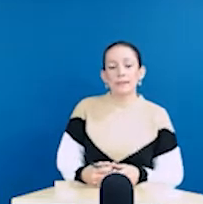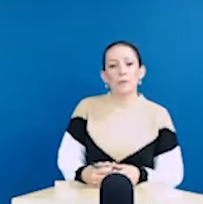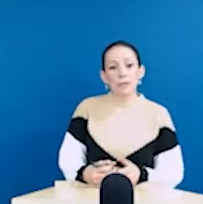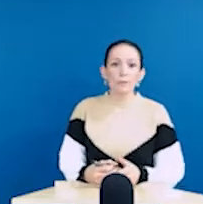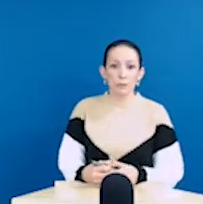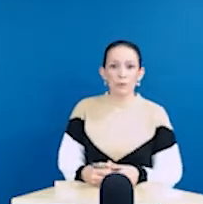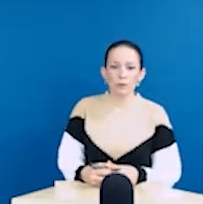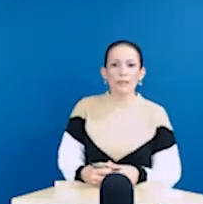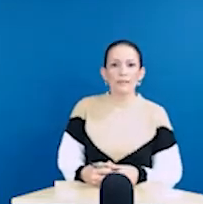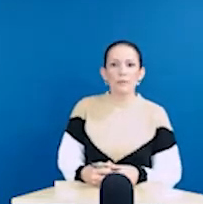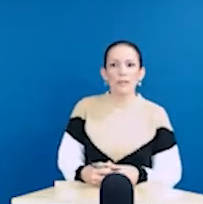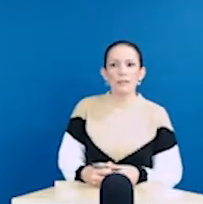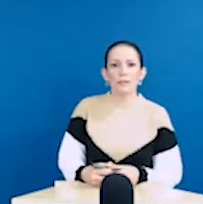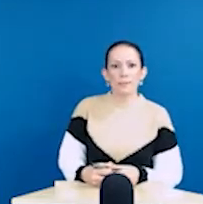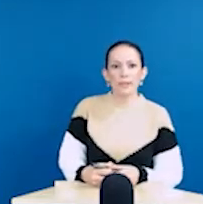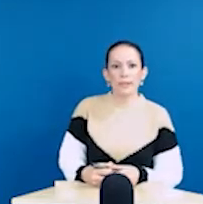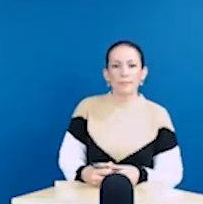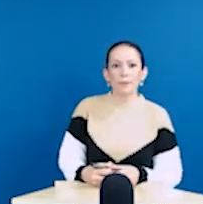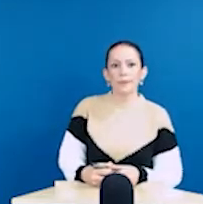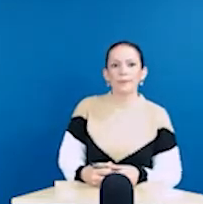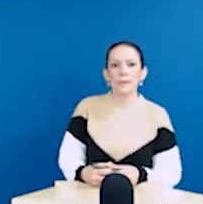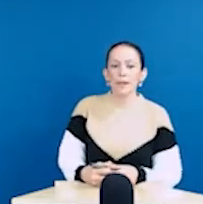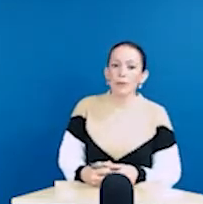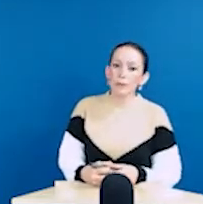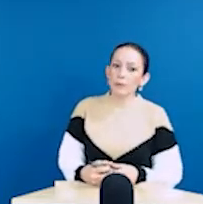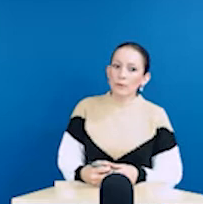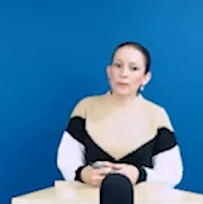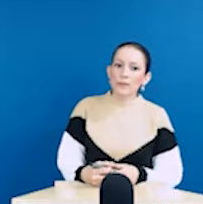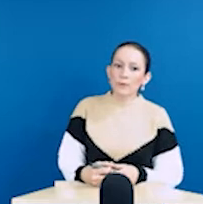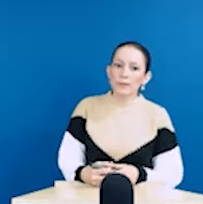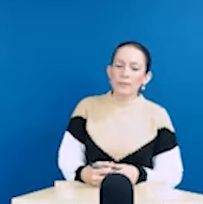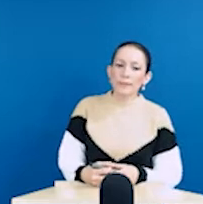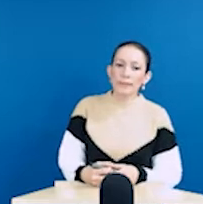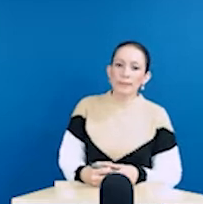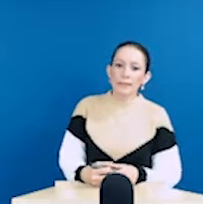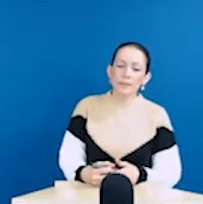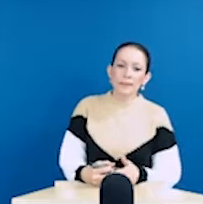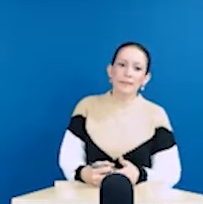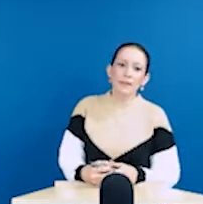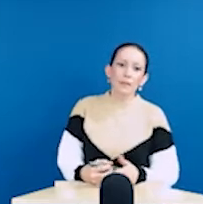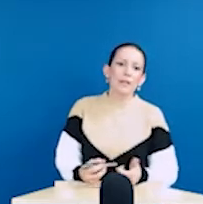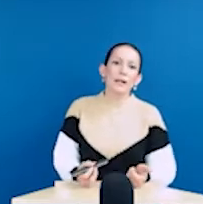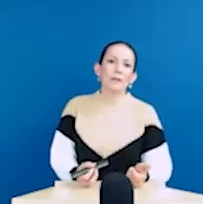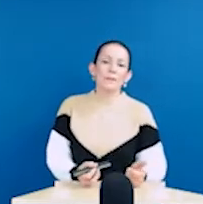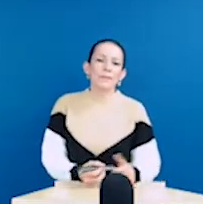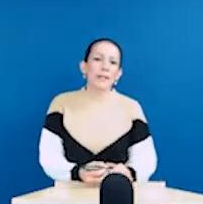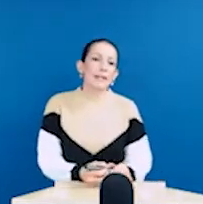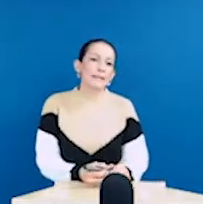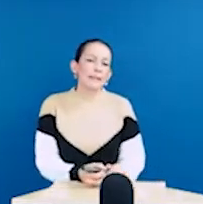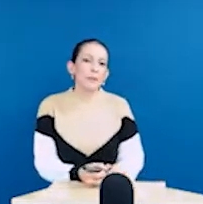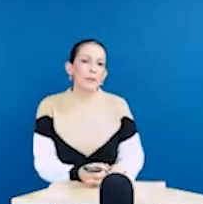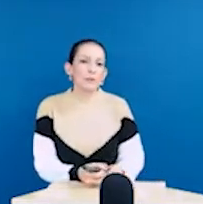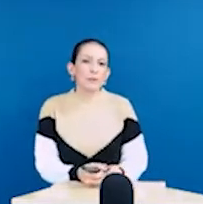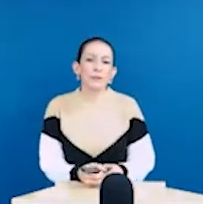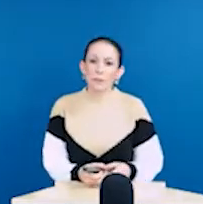ese paciente aborda somos nosotras, los auxiliares de enfermería. Entonces, cuando nosotros recibimos ese paciente y ese paciente está ubicado en